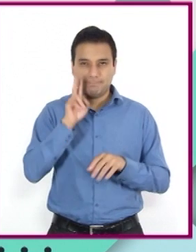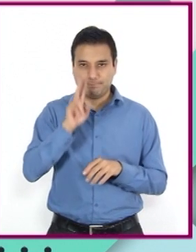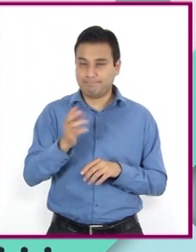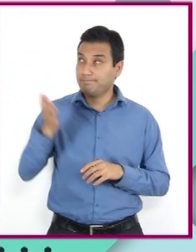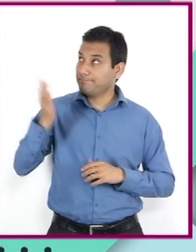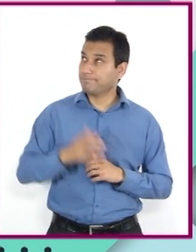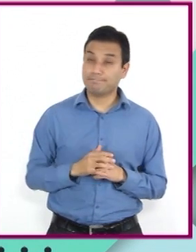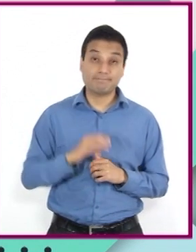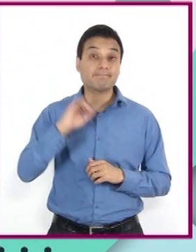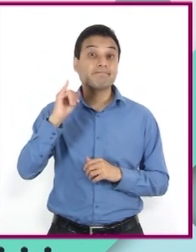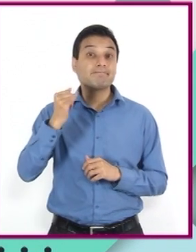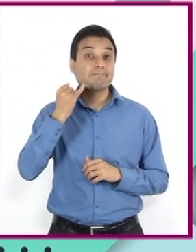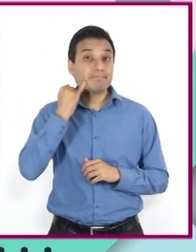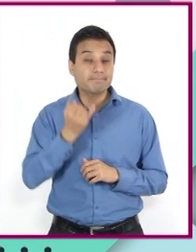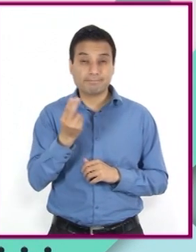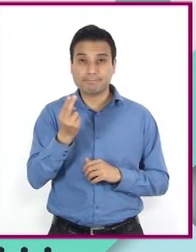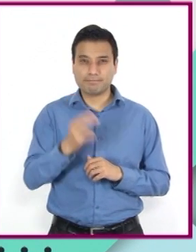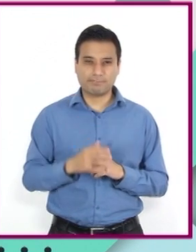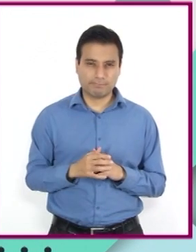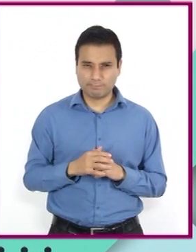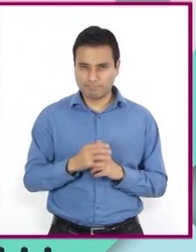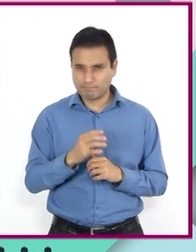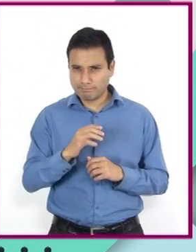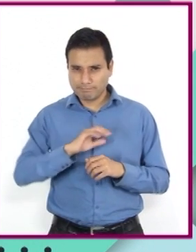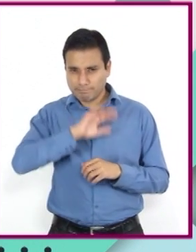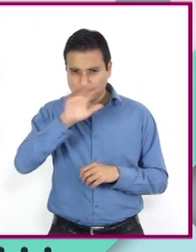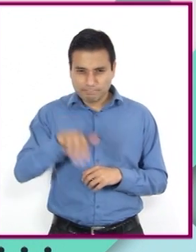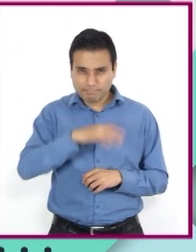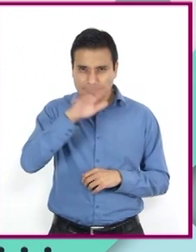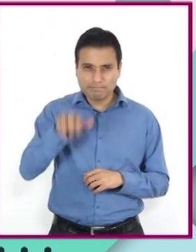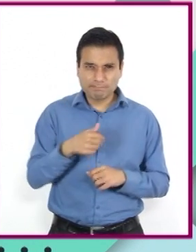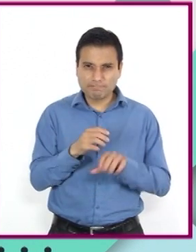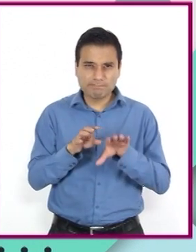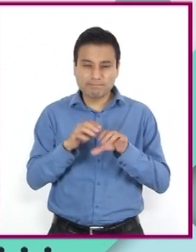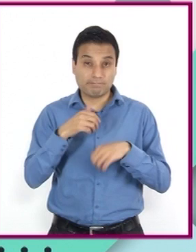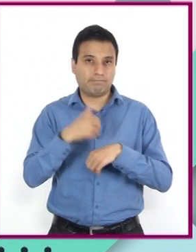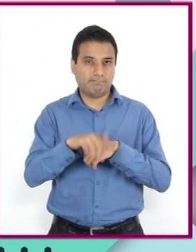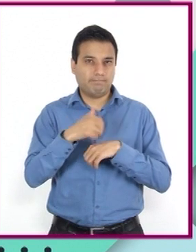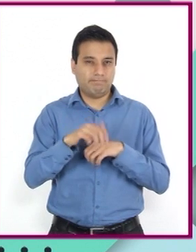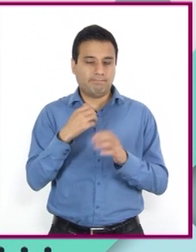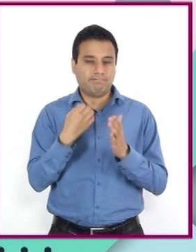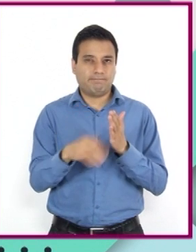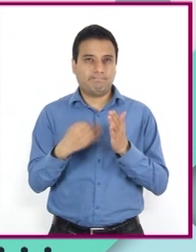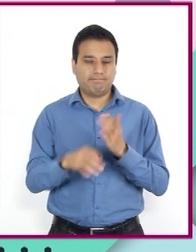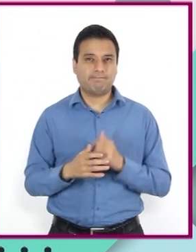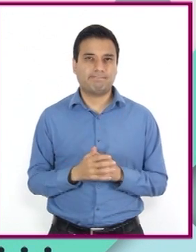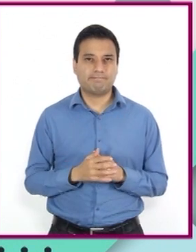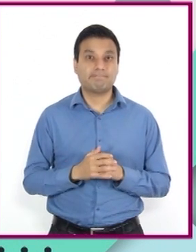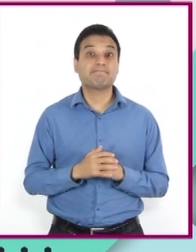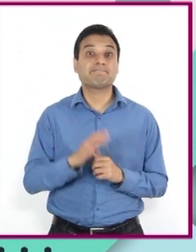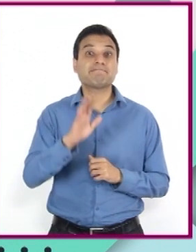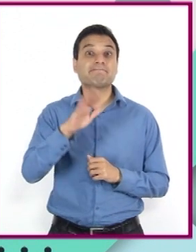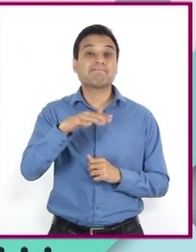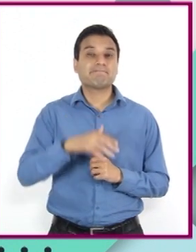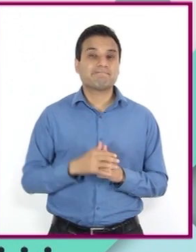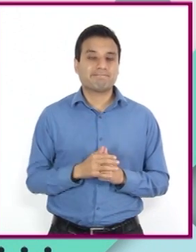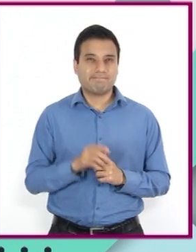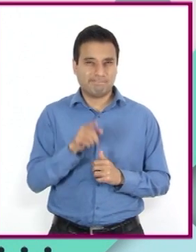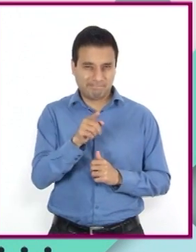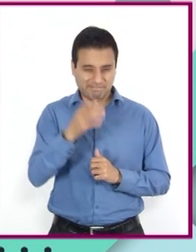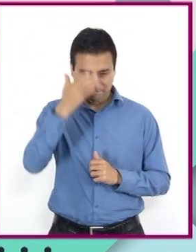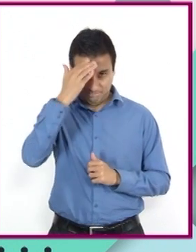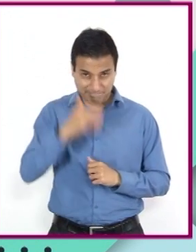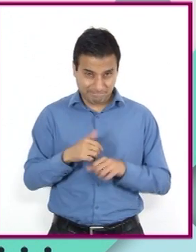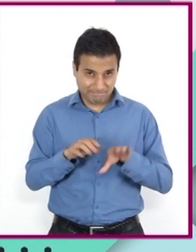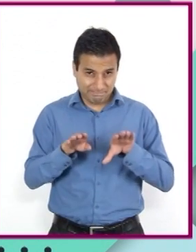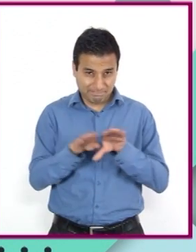tiene que encontrar tanto los factores como los productos que faltan. Allá en casa, ¿ya saben cómo llenar la